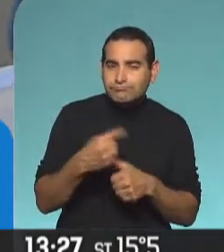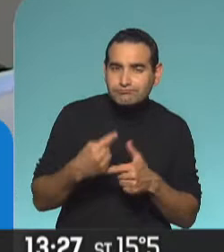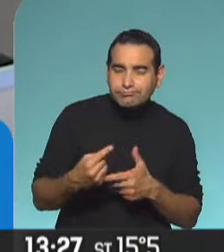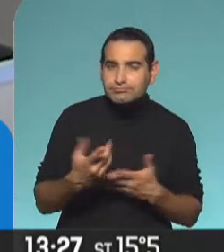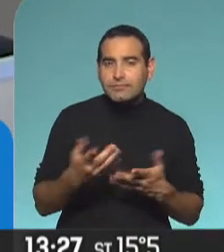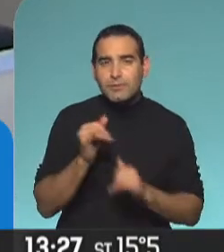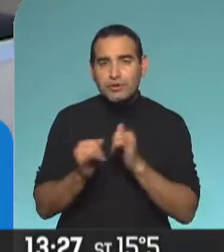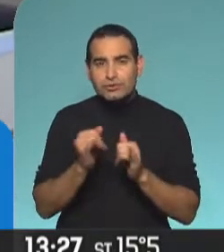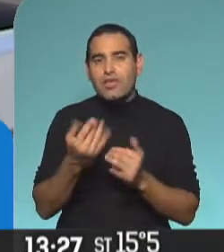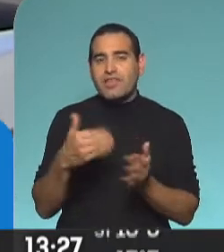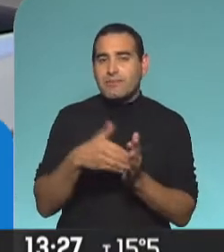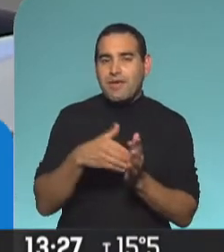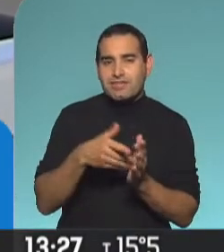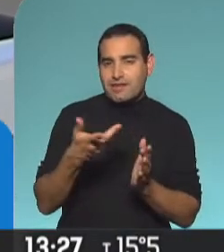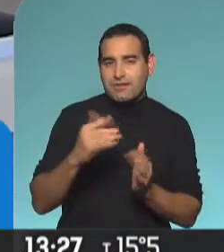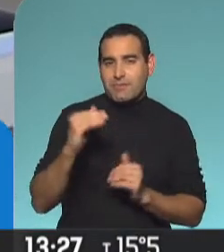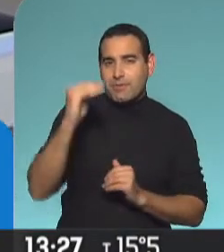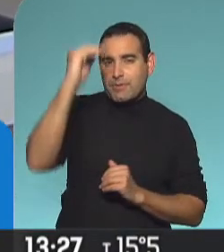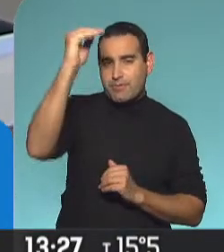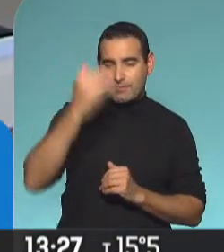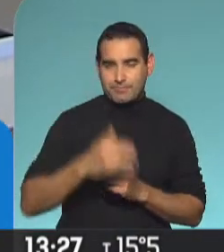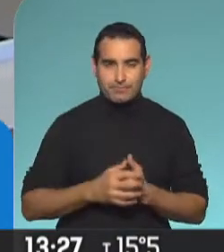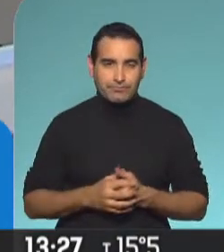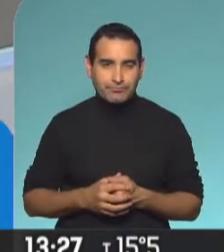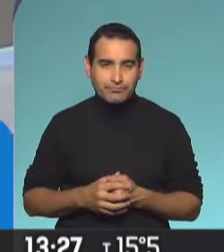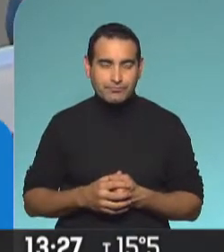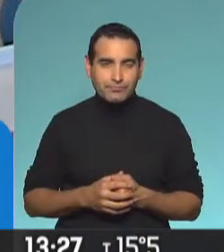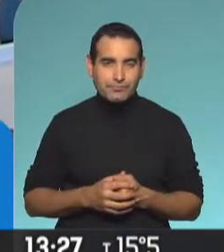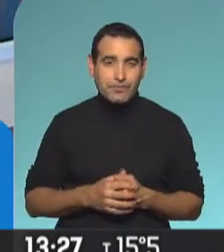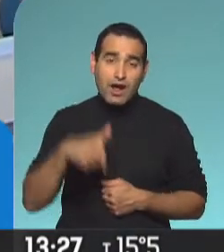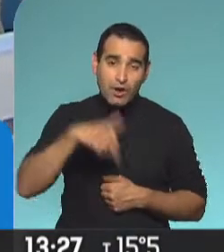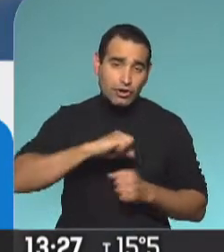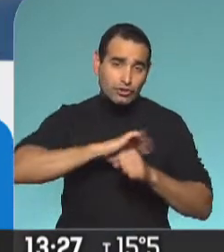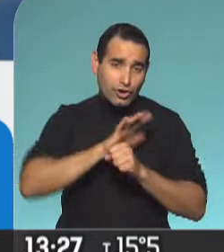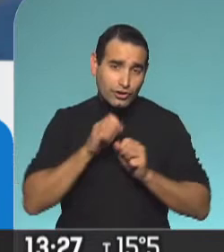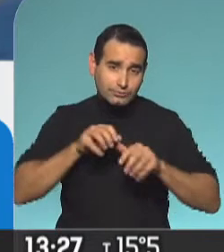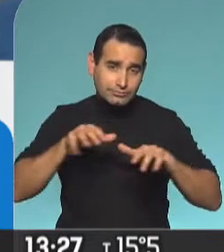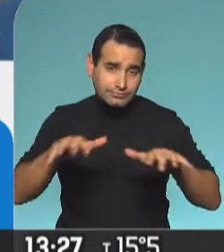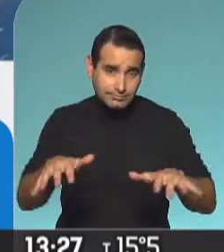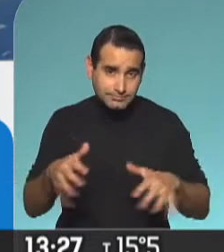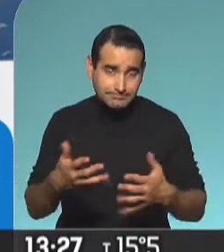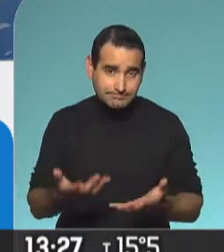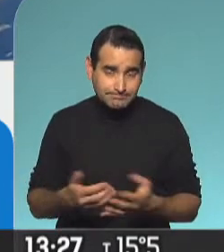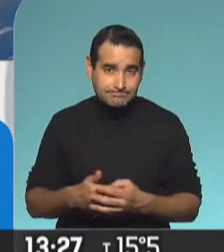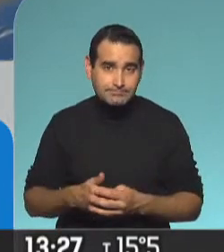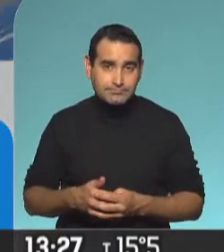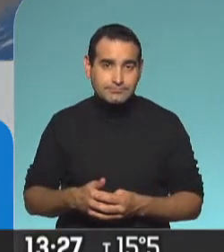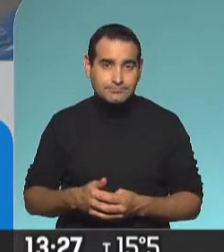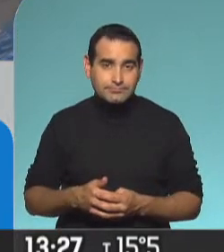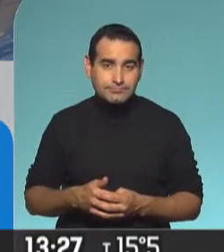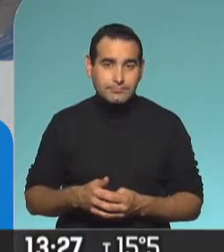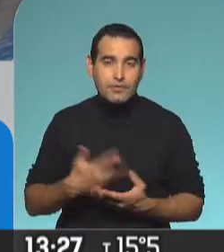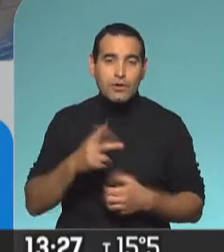derivando a los distintos pisos para que solucione sus problemas. Bueno, estamos en pandemia y justamente